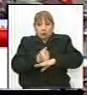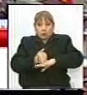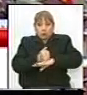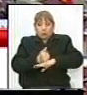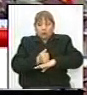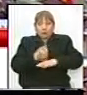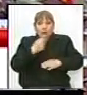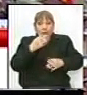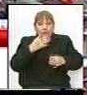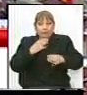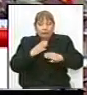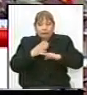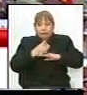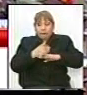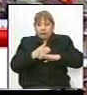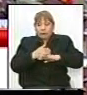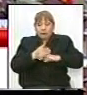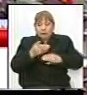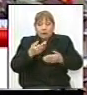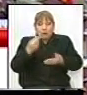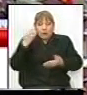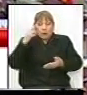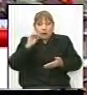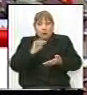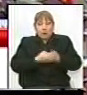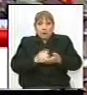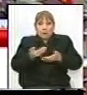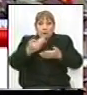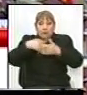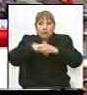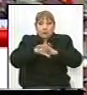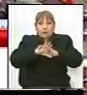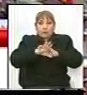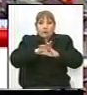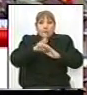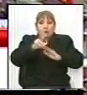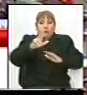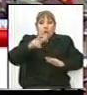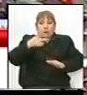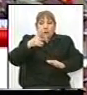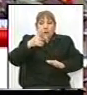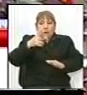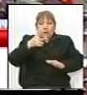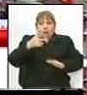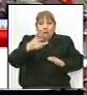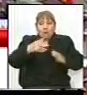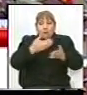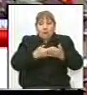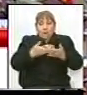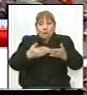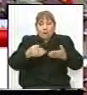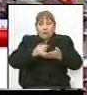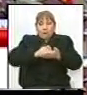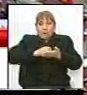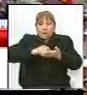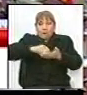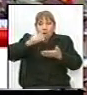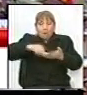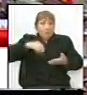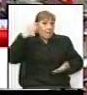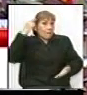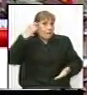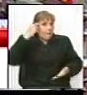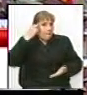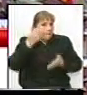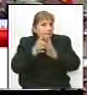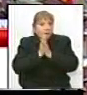está en fase instructiva por presuntamente incorporar indebidamente a un tercero en el procedimiento de inscripción del partido político solicitado